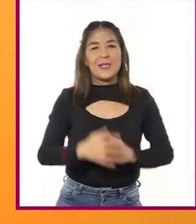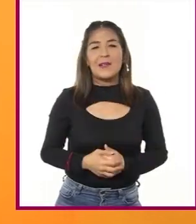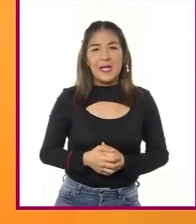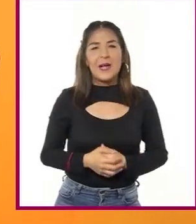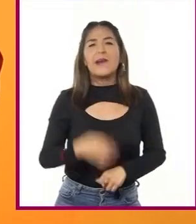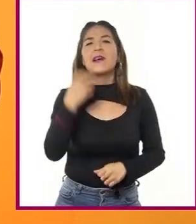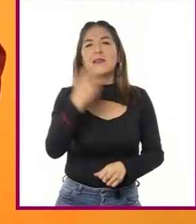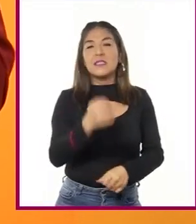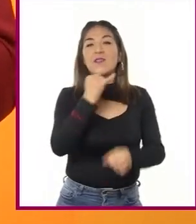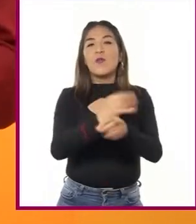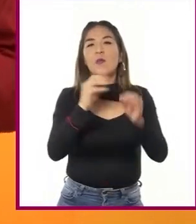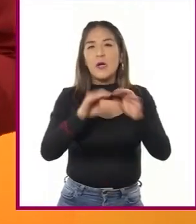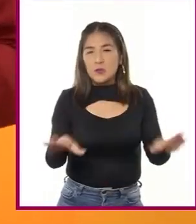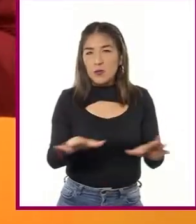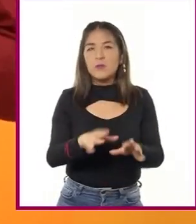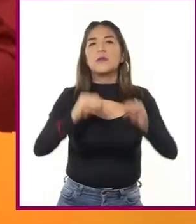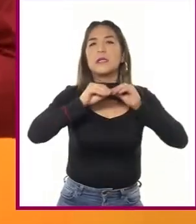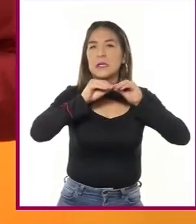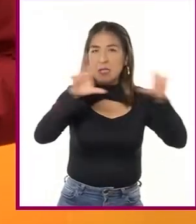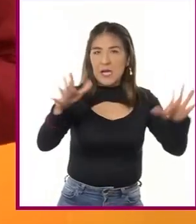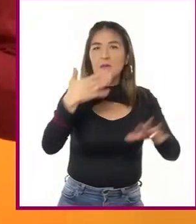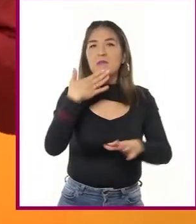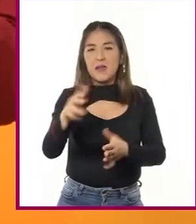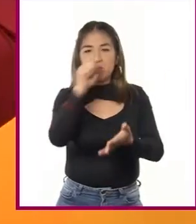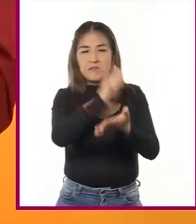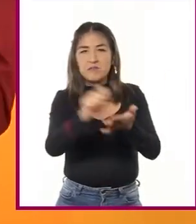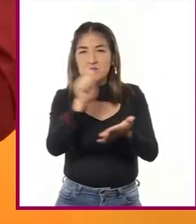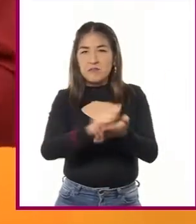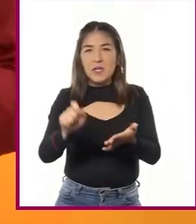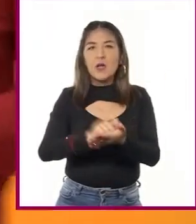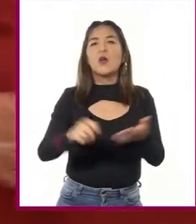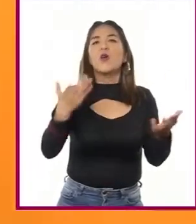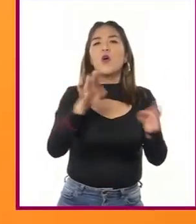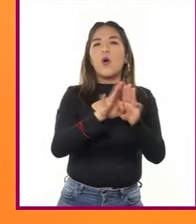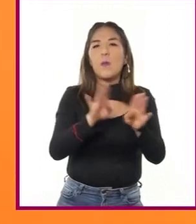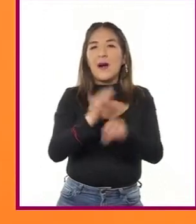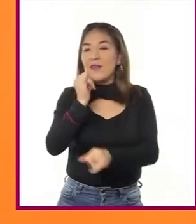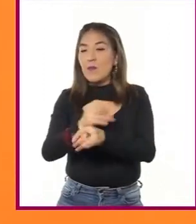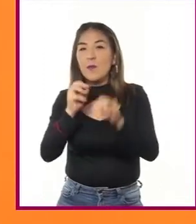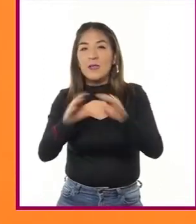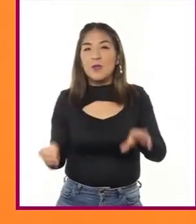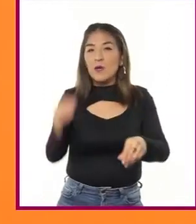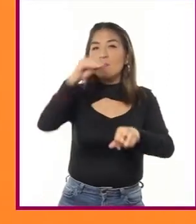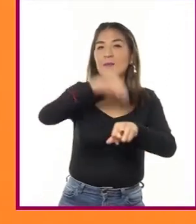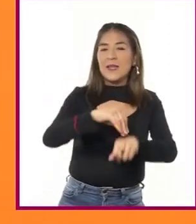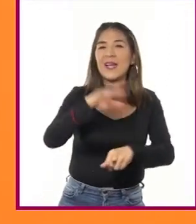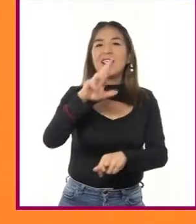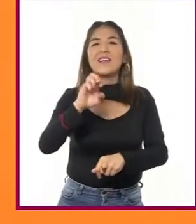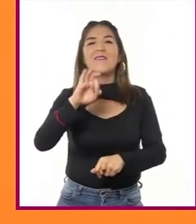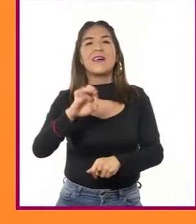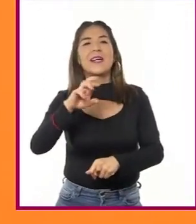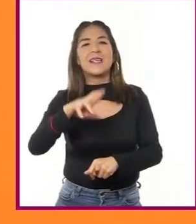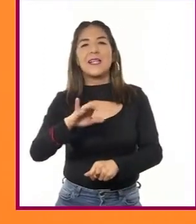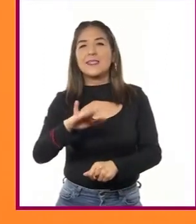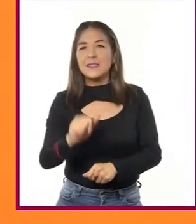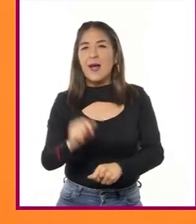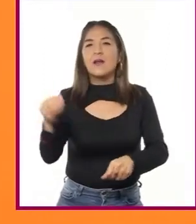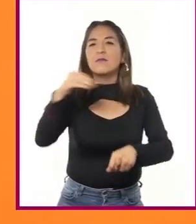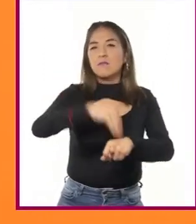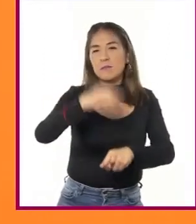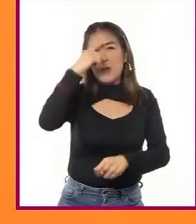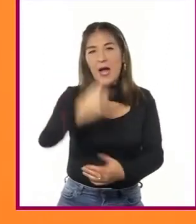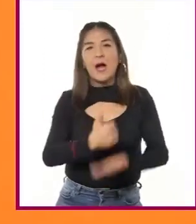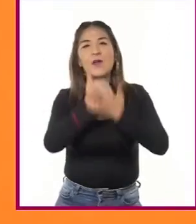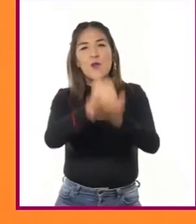presenta es coherente, está bien redactada y cuenta con referencias. Estos son algunos criterios que ayudan